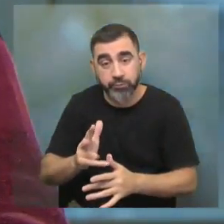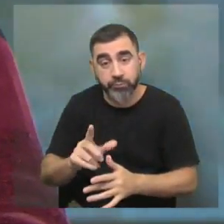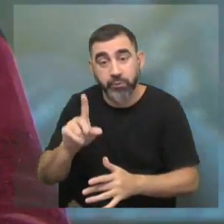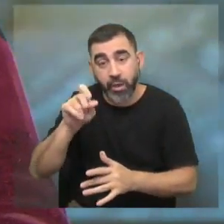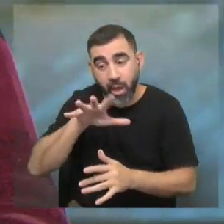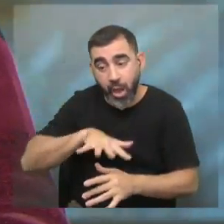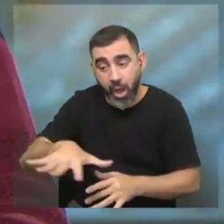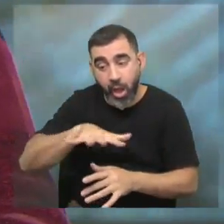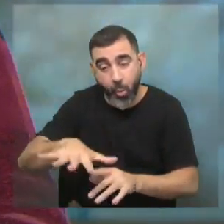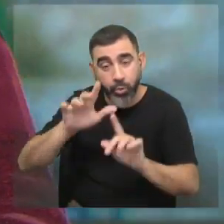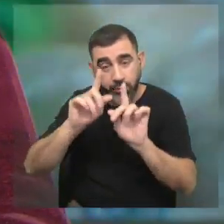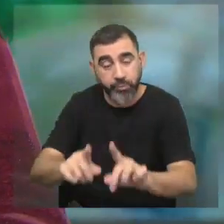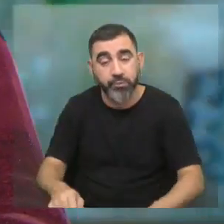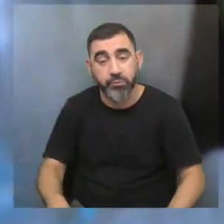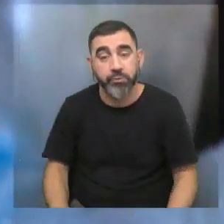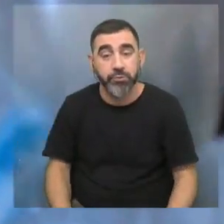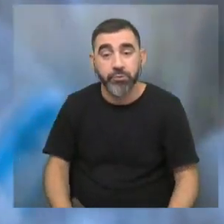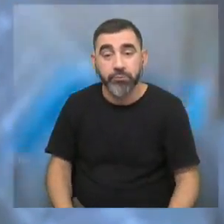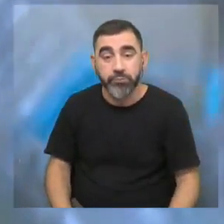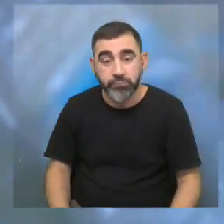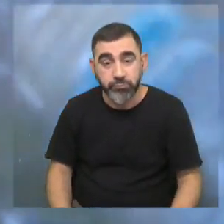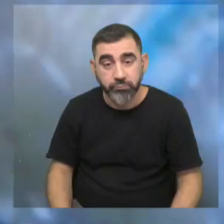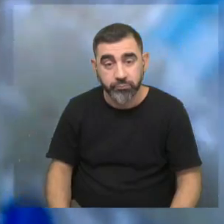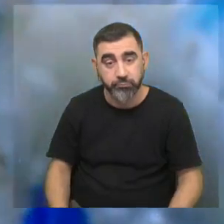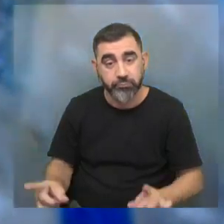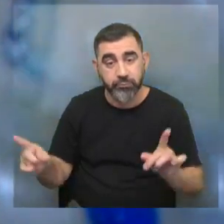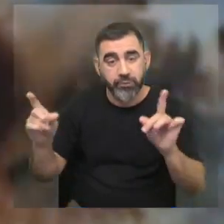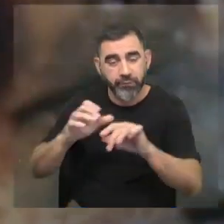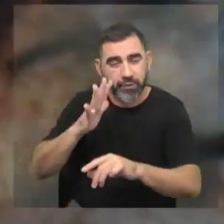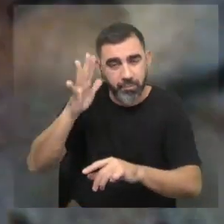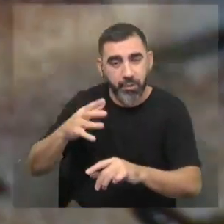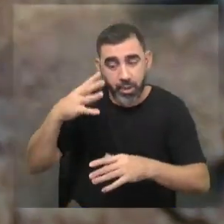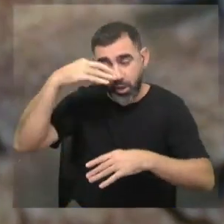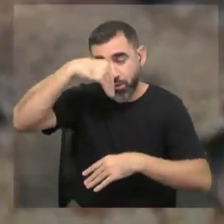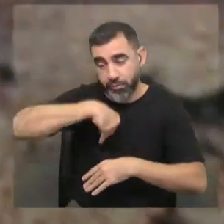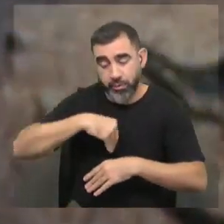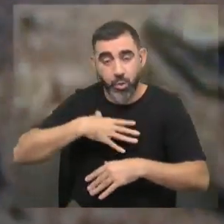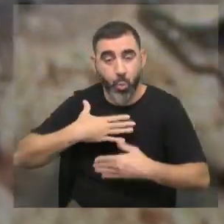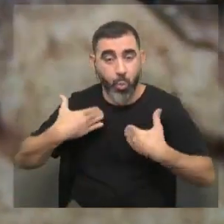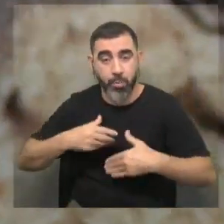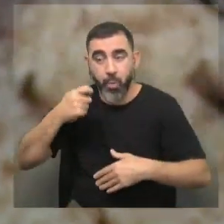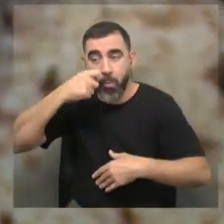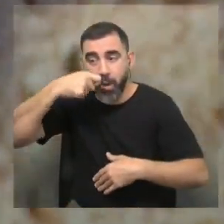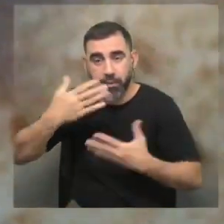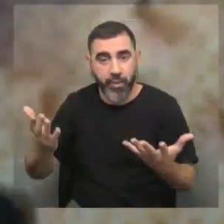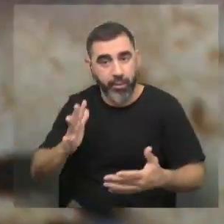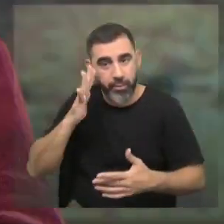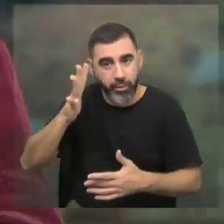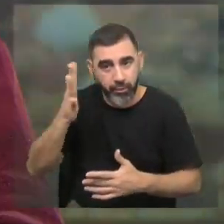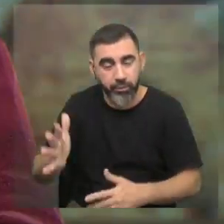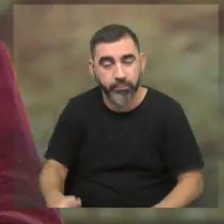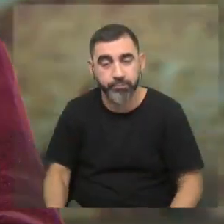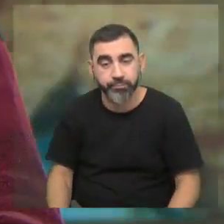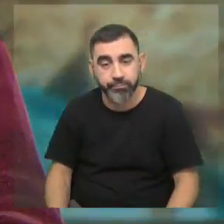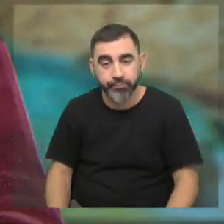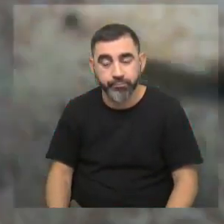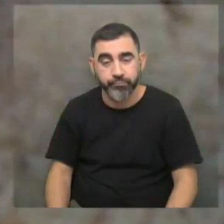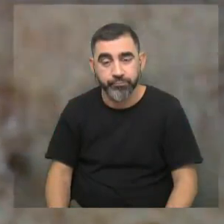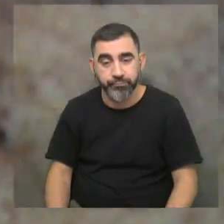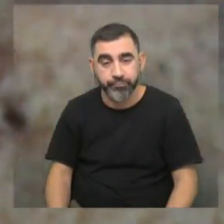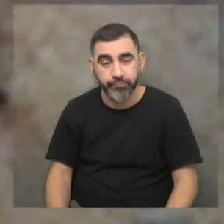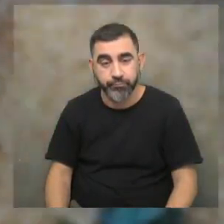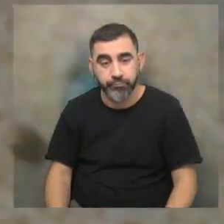junio en el primer vuelo tripulado de la nueva cápsula Starliner de Boeing, construida para llevar astronautas al complejo orbital. Se